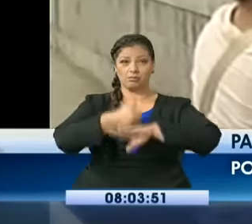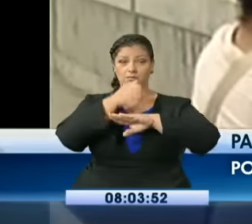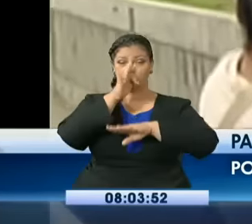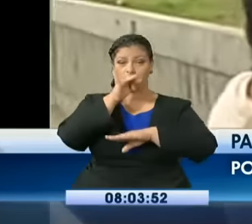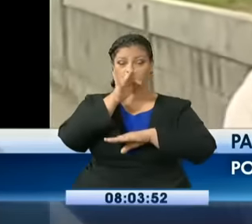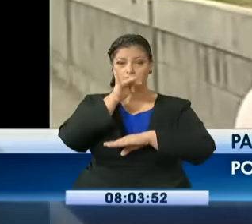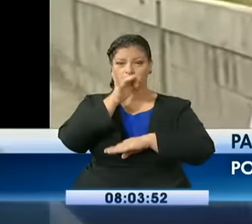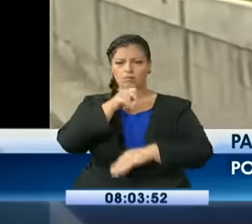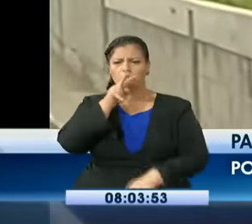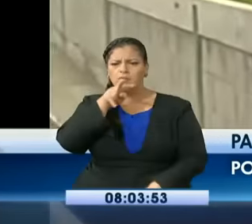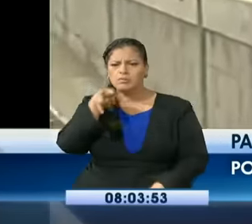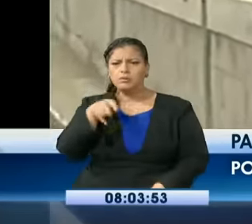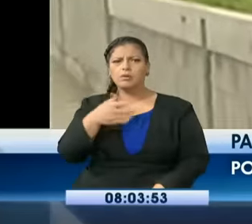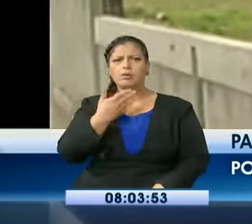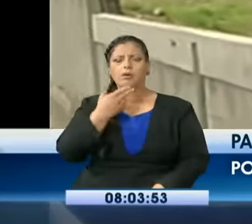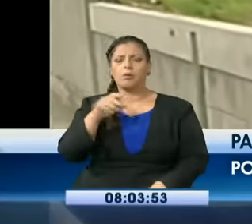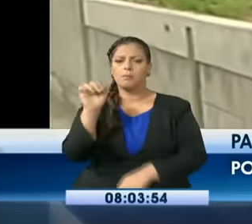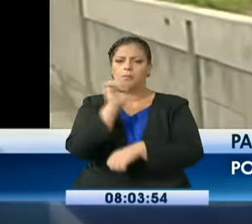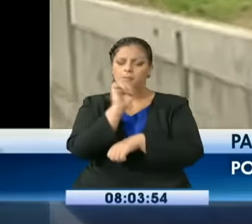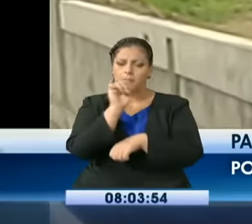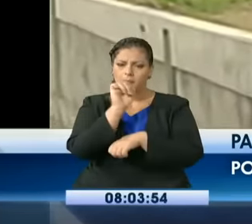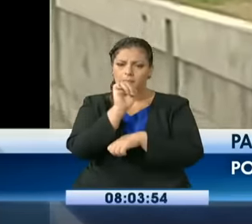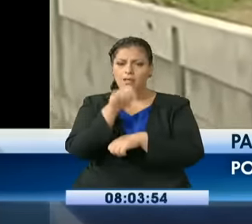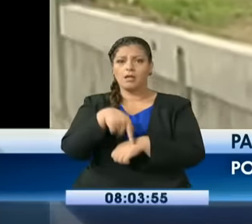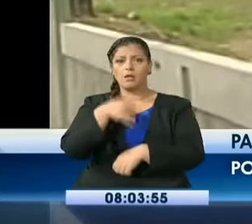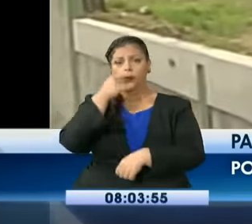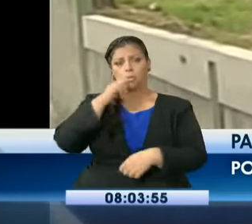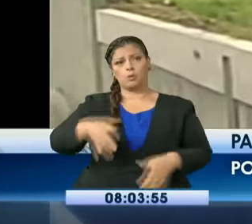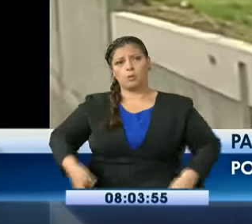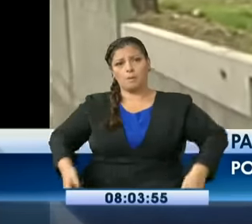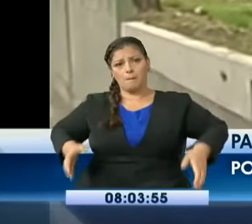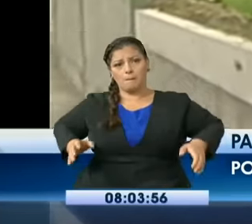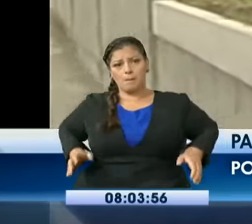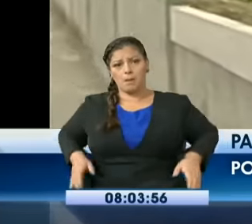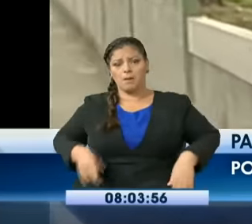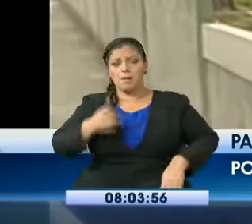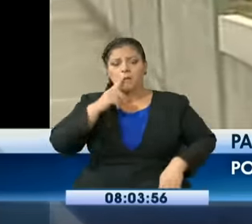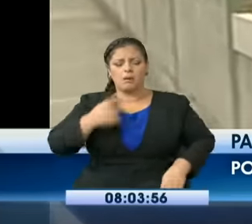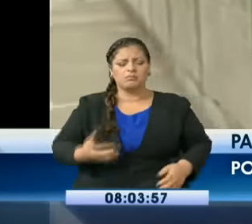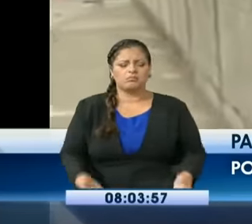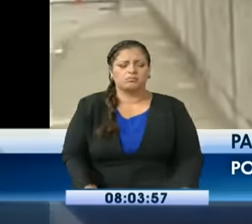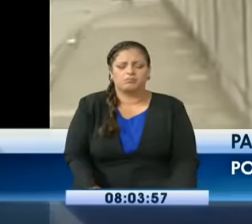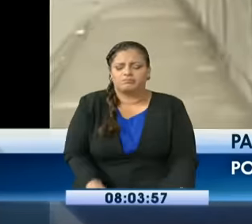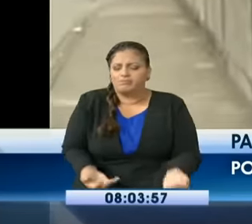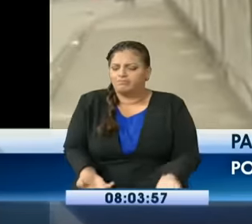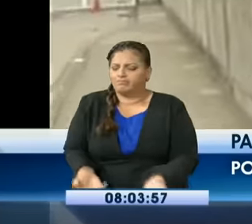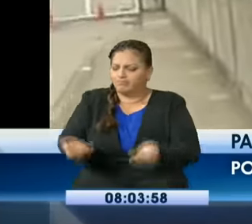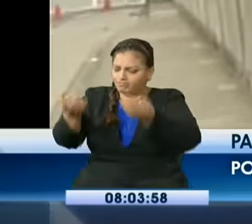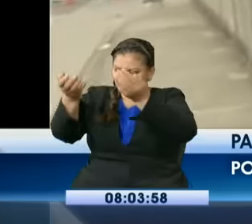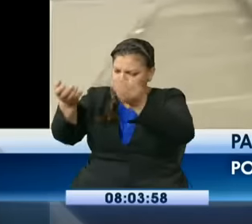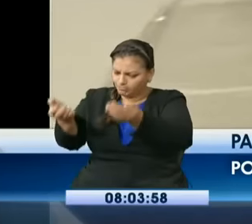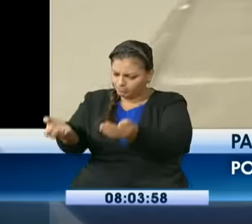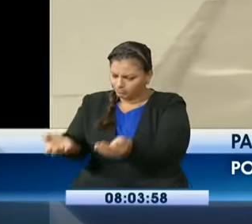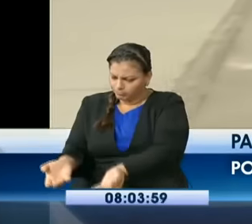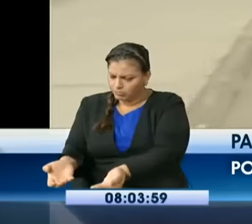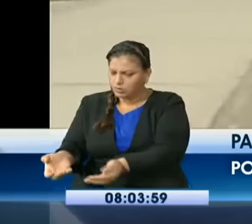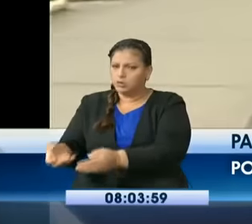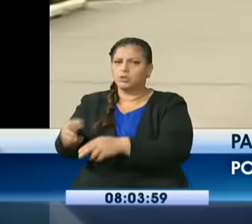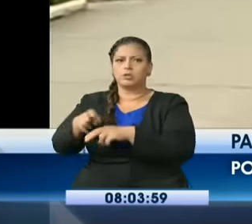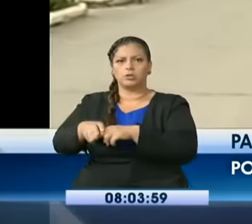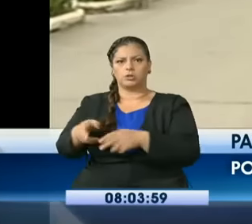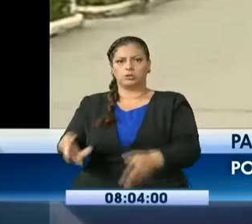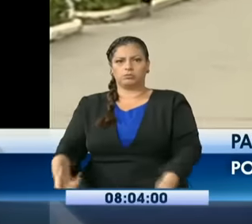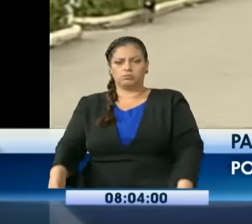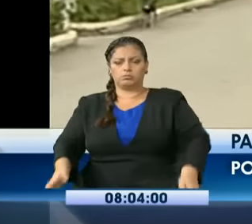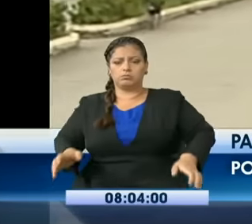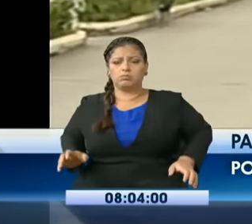silla de rueda era bajado del auto del papá y llevado en peso hasta la... De aquí a allá, ellos mismos verificaron cuántos metros hay. ¿Cuántas cuadras